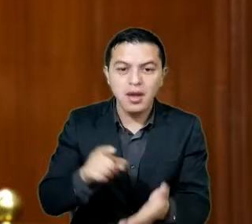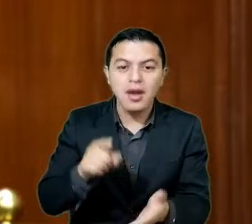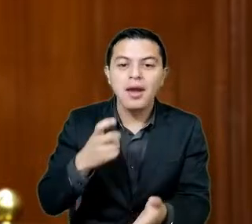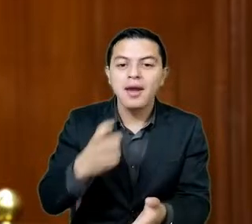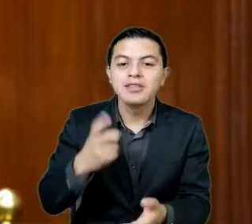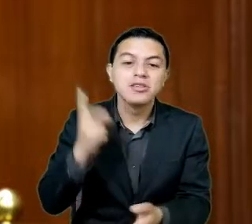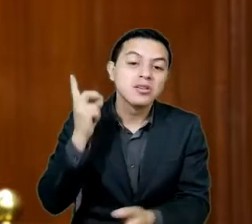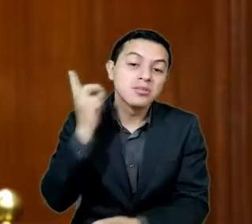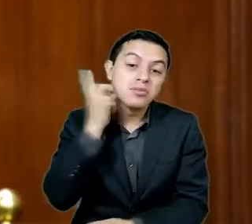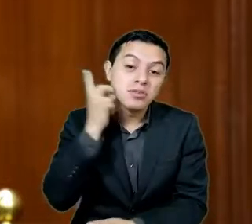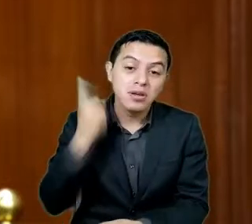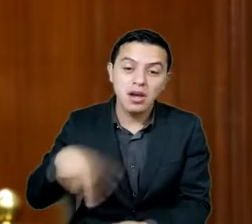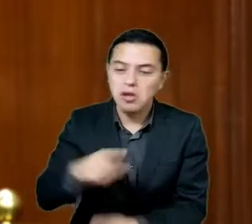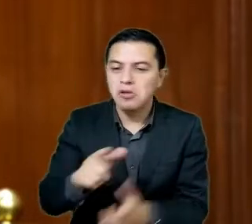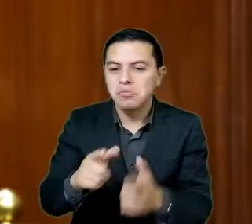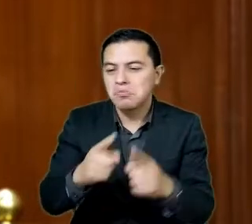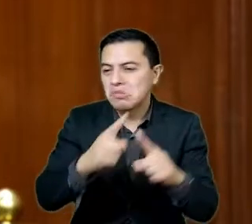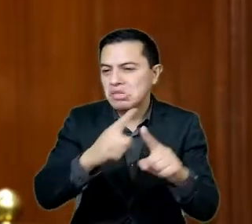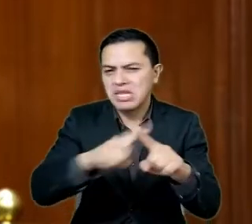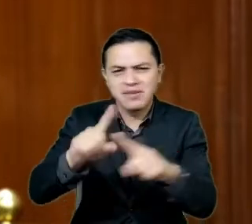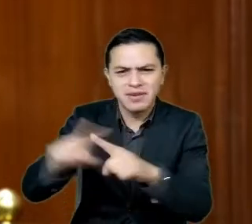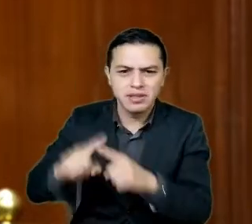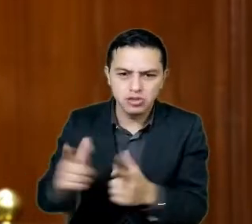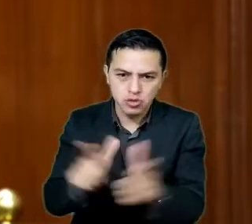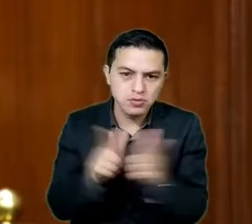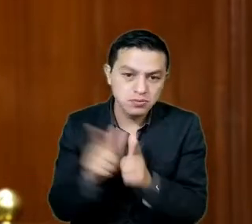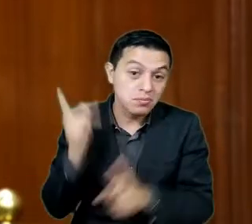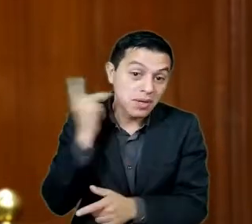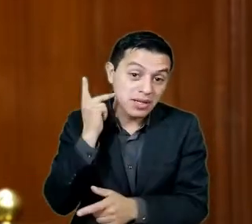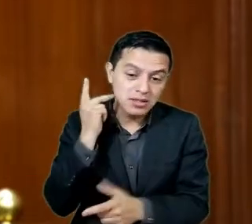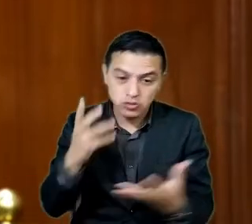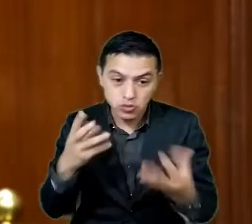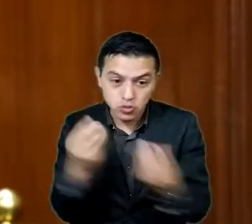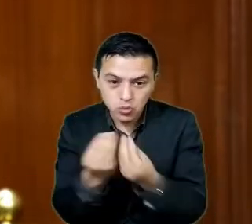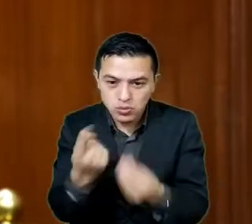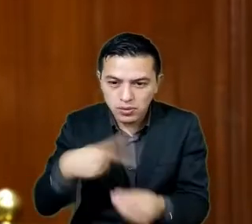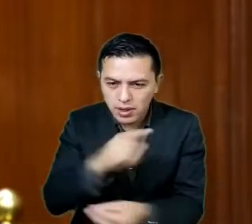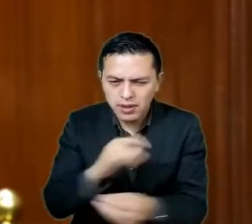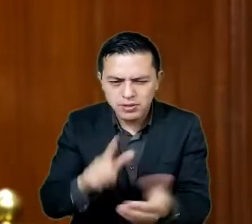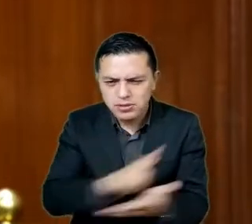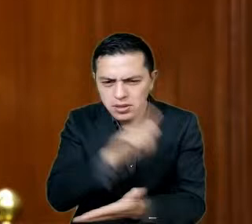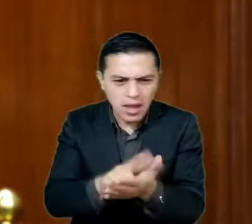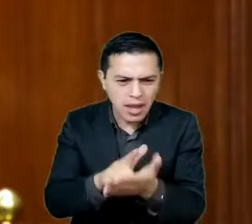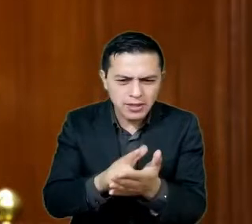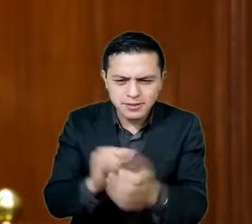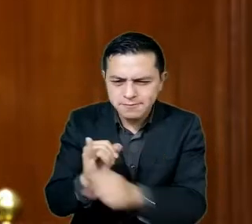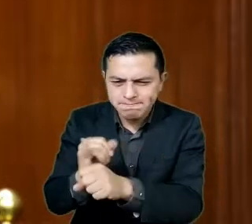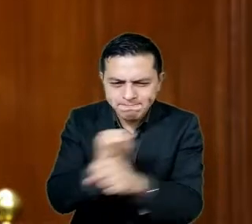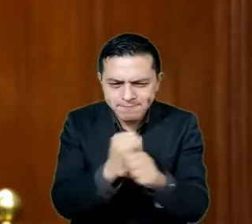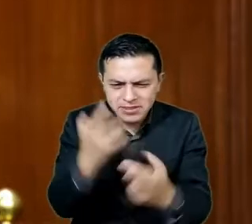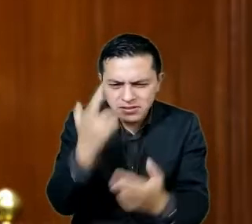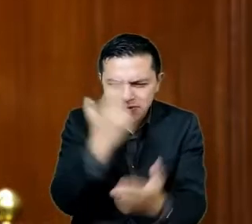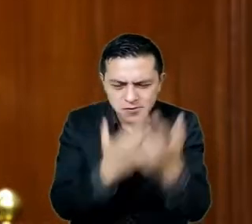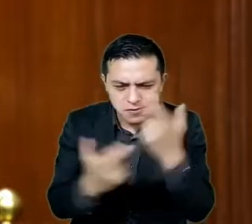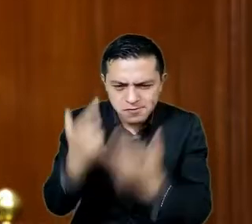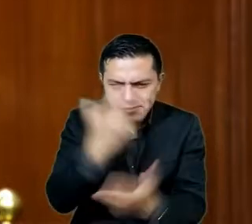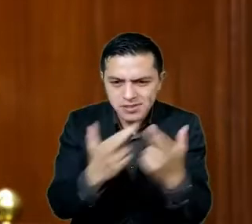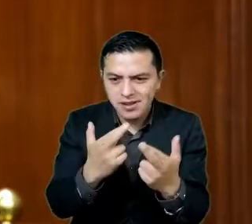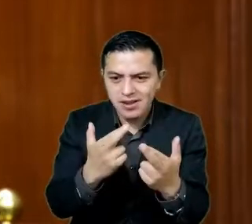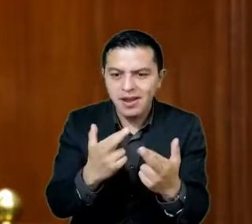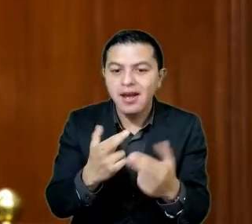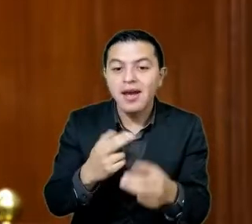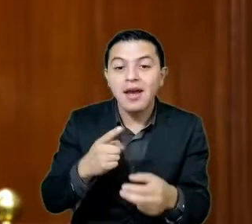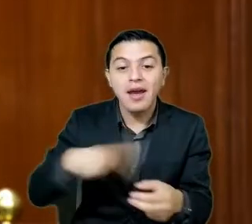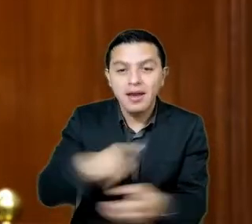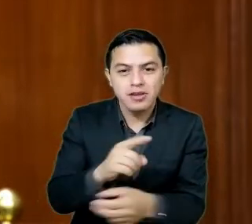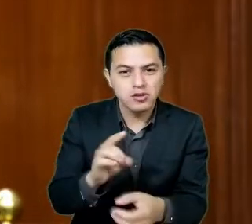grupos parlamentarios y se encargan del estudio y análisis de las iniciativas de ley o decreto que les sean turnadas de acuerdo a su ámbito de